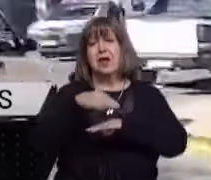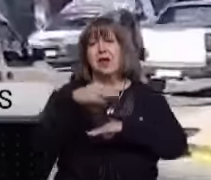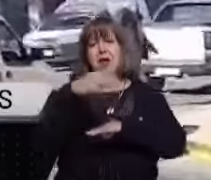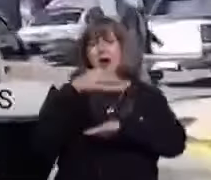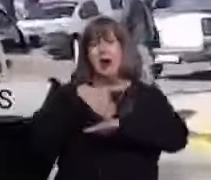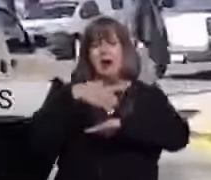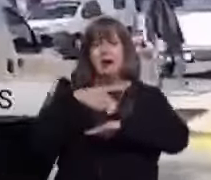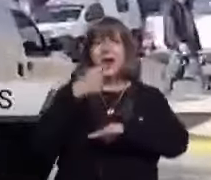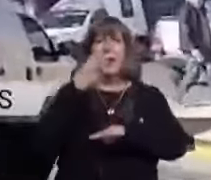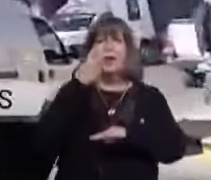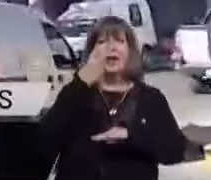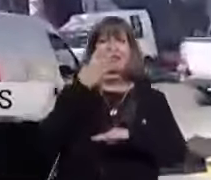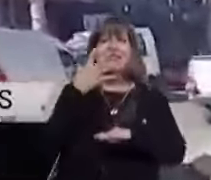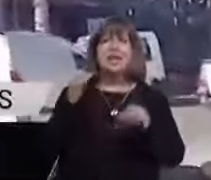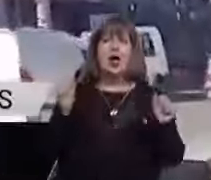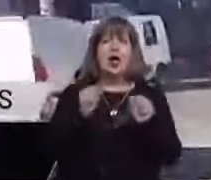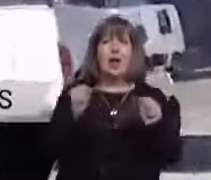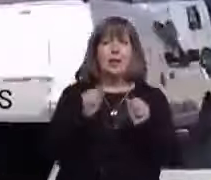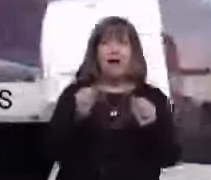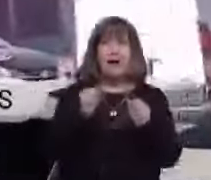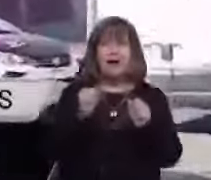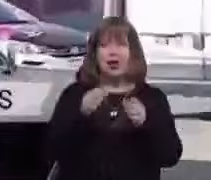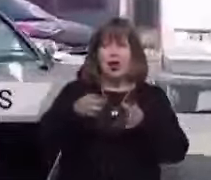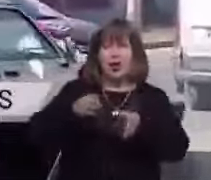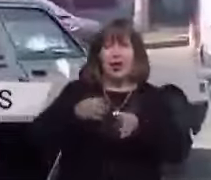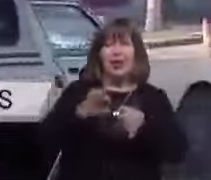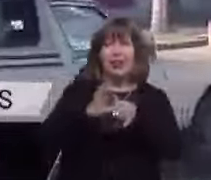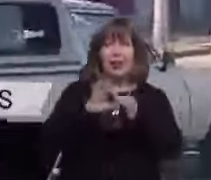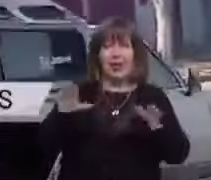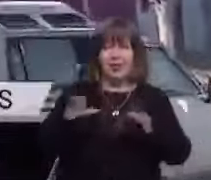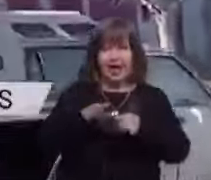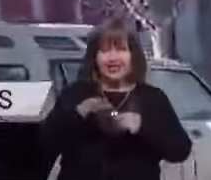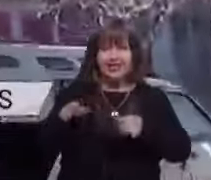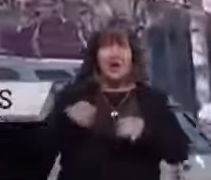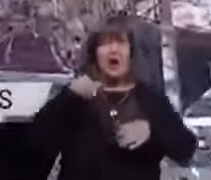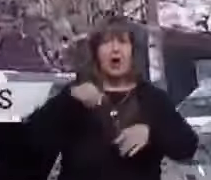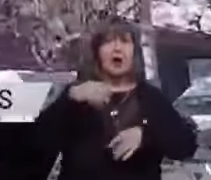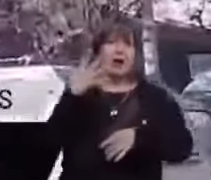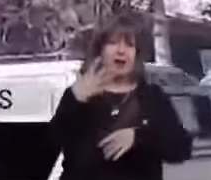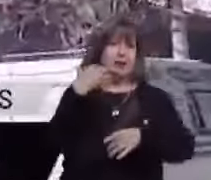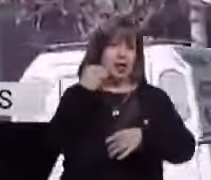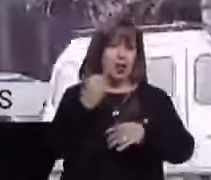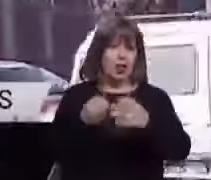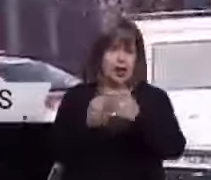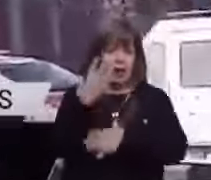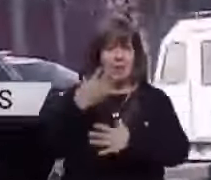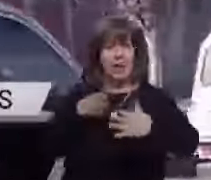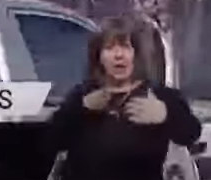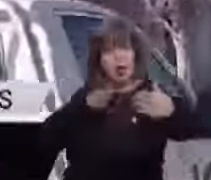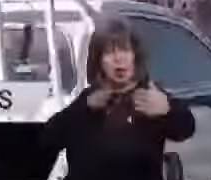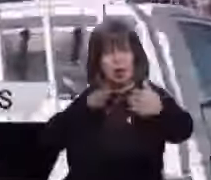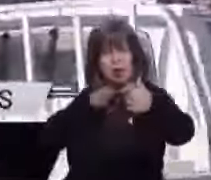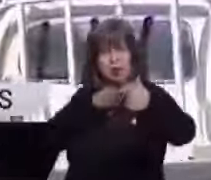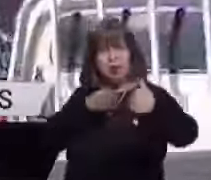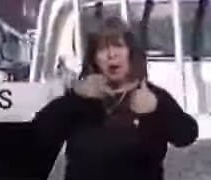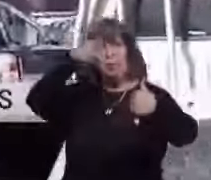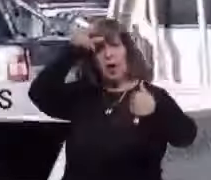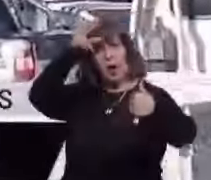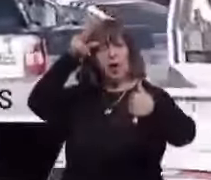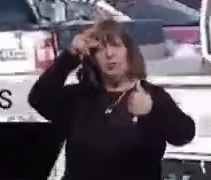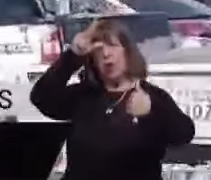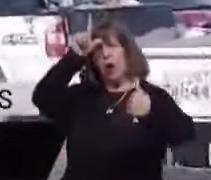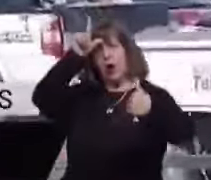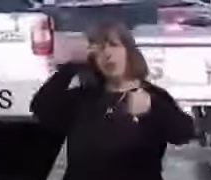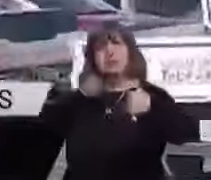Mayo, donde cerca de las 5.20 de la mañana de hoy se encontraron de frente con un Toyota Corolla que circulaba en